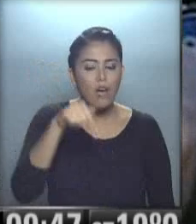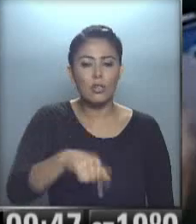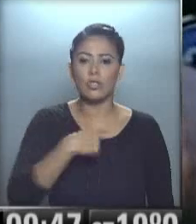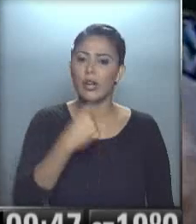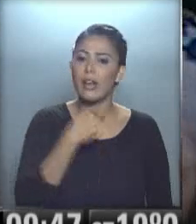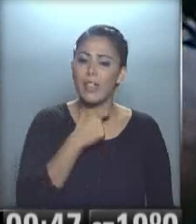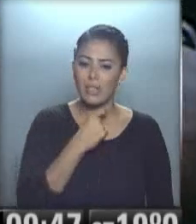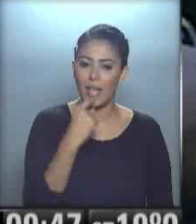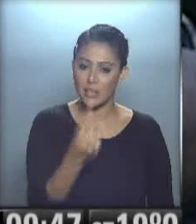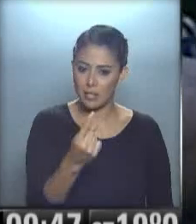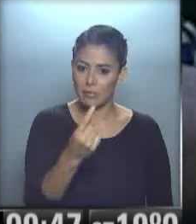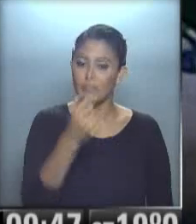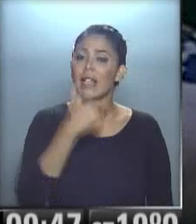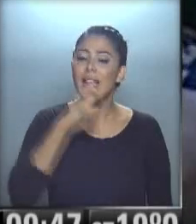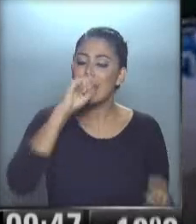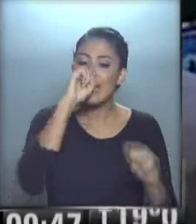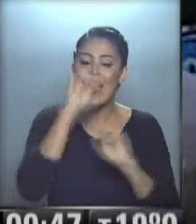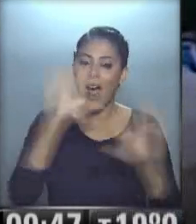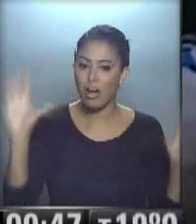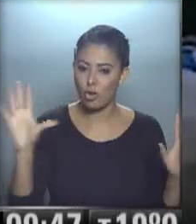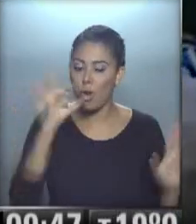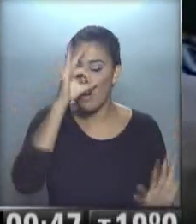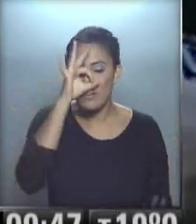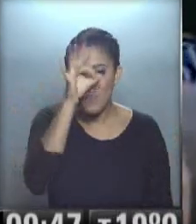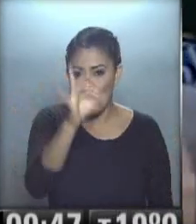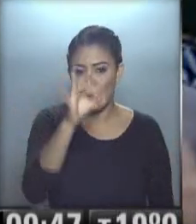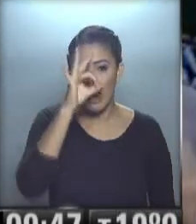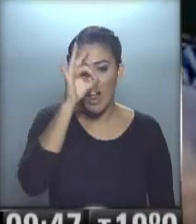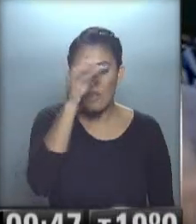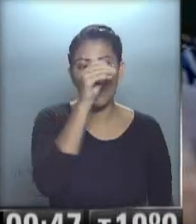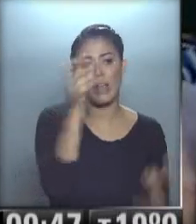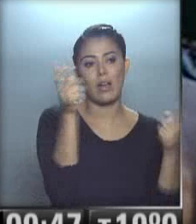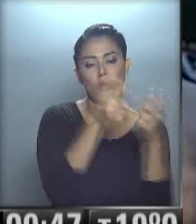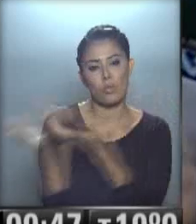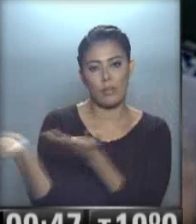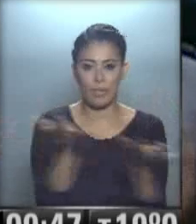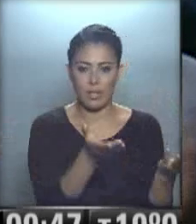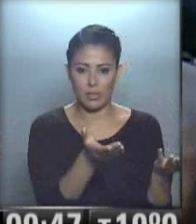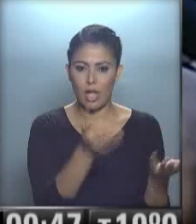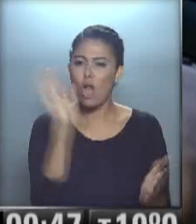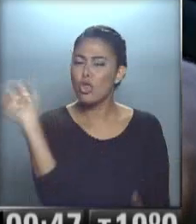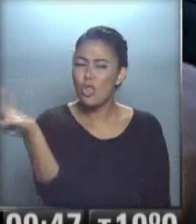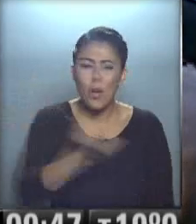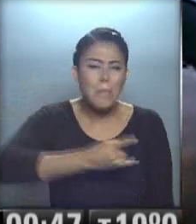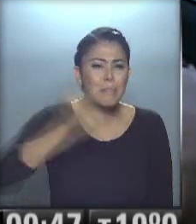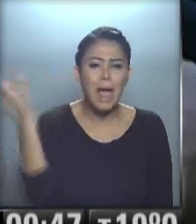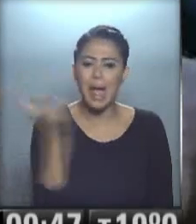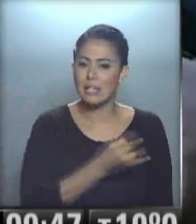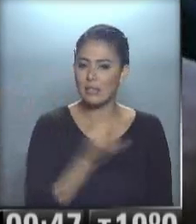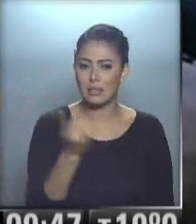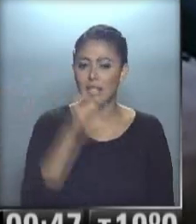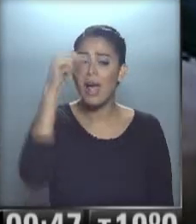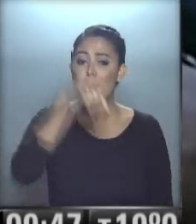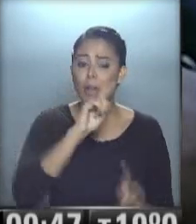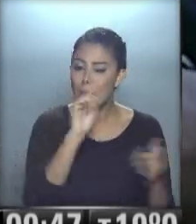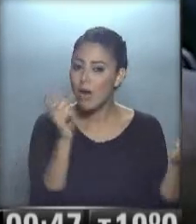que quiero decir, que quede bien en claro, que nunca fuimos invitados a esa reunión, que es toda una mentira, que los que están reunidos